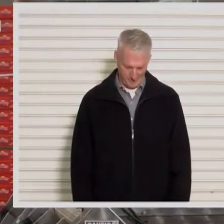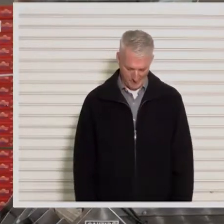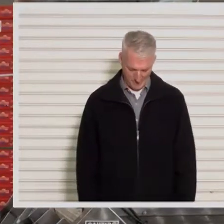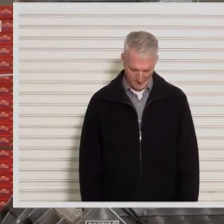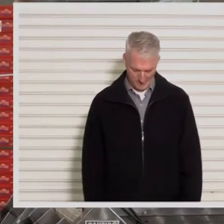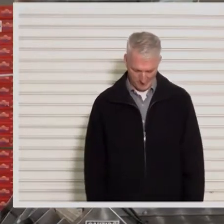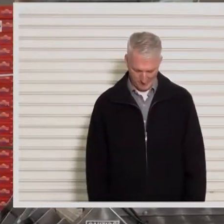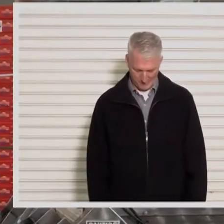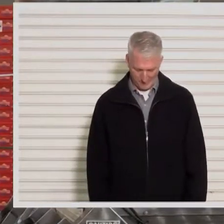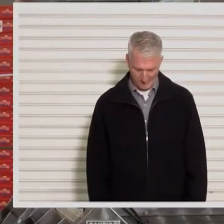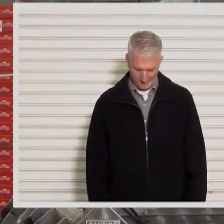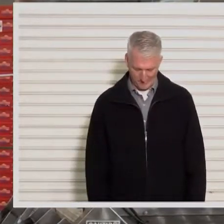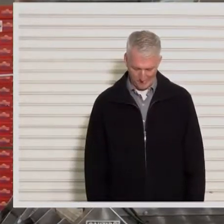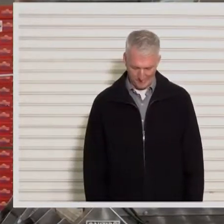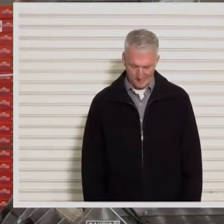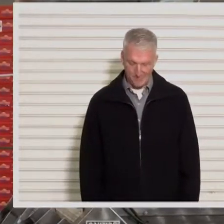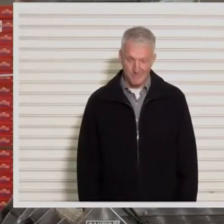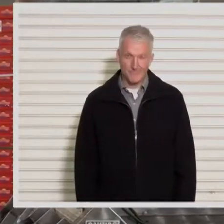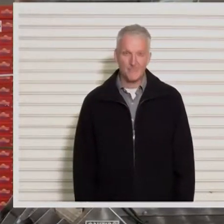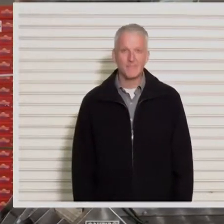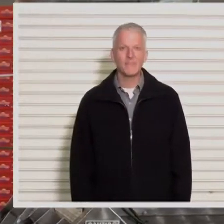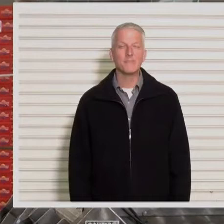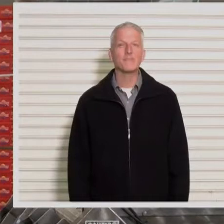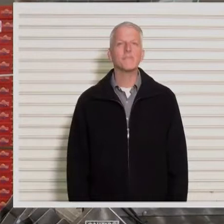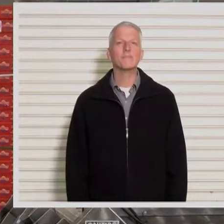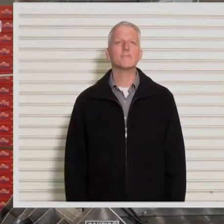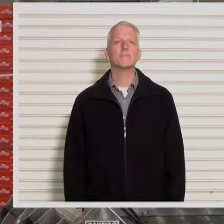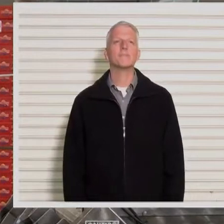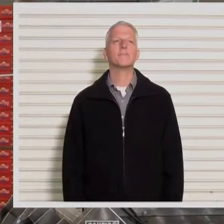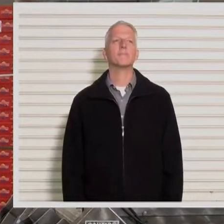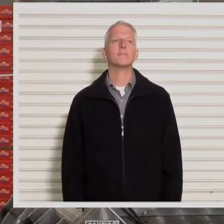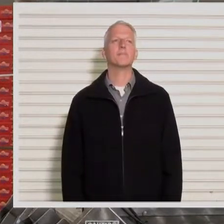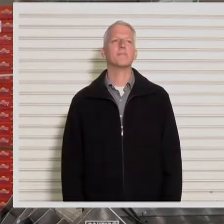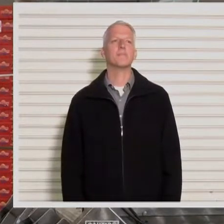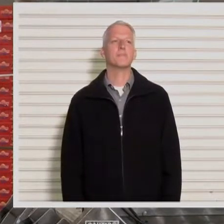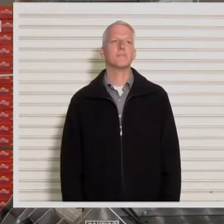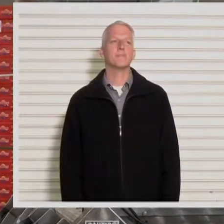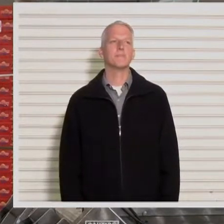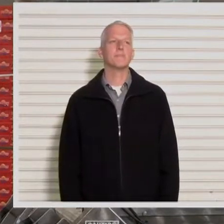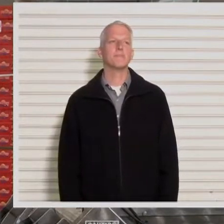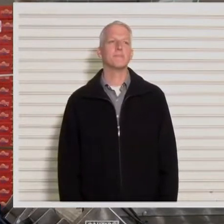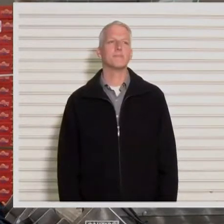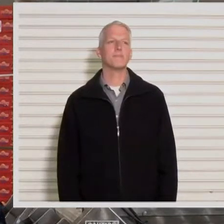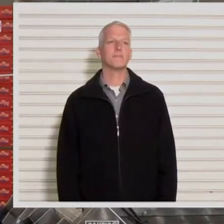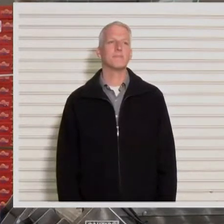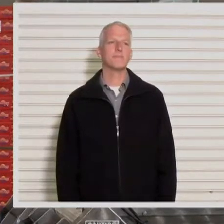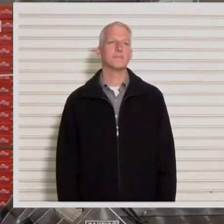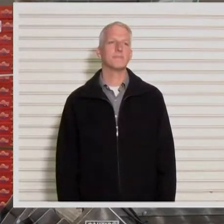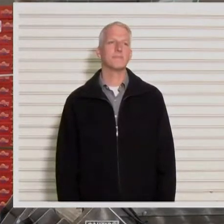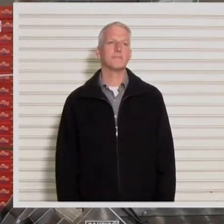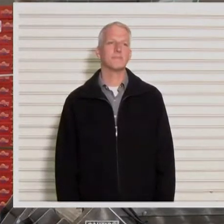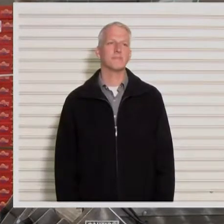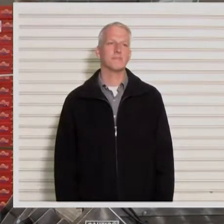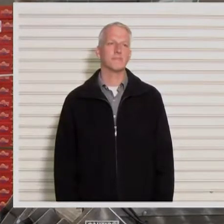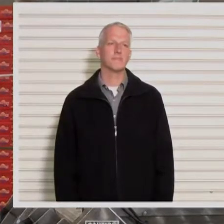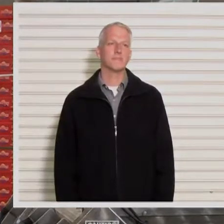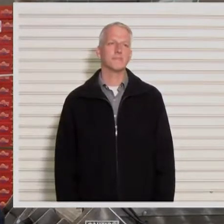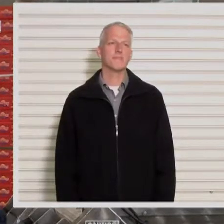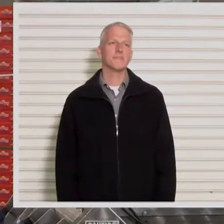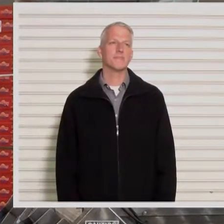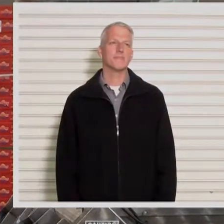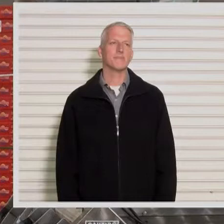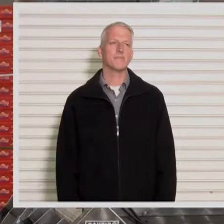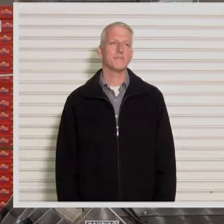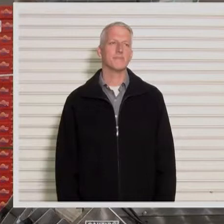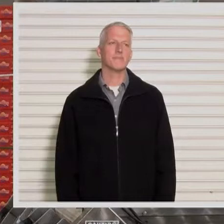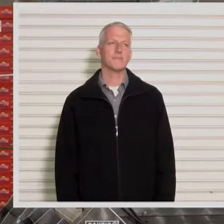inicio de mis palabras que es el primer gobernador que nos visita aquí en Coachella en el tiempo que yo tengo en el servicio público, y es